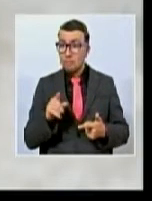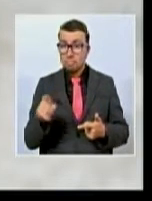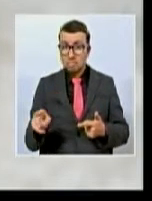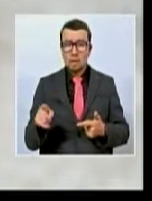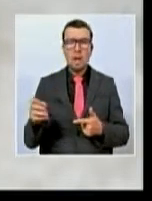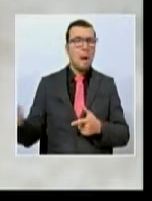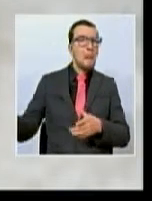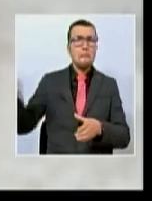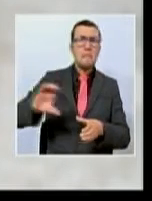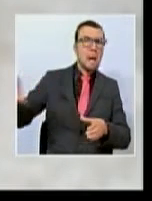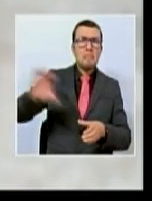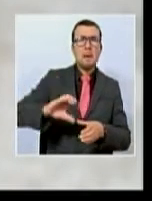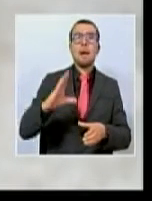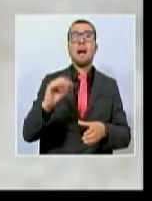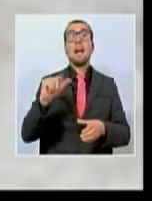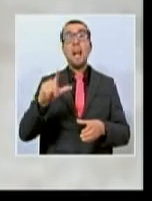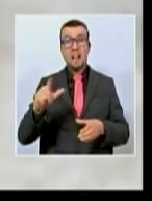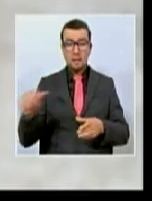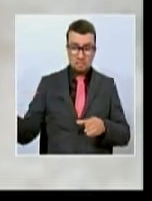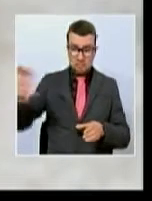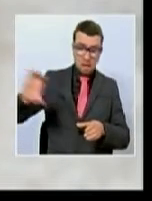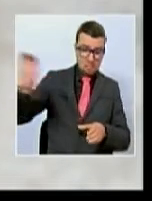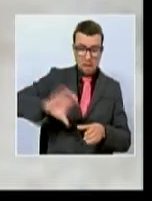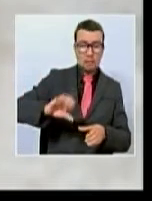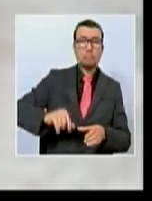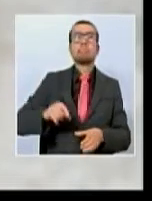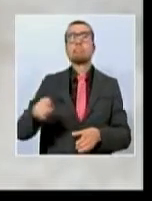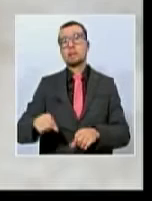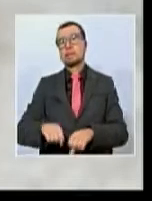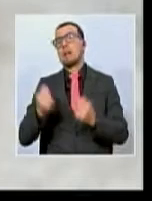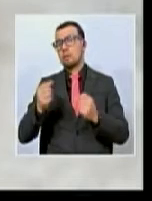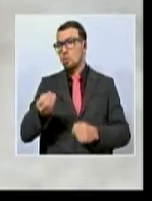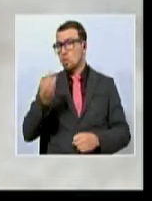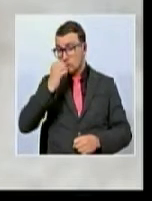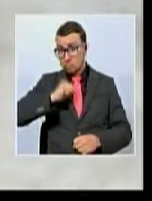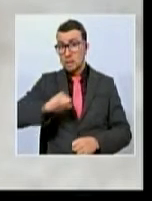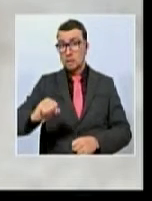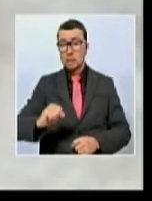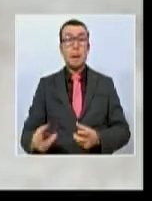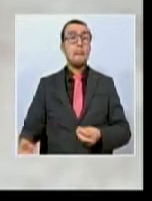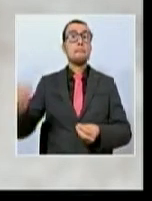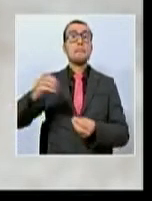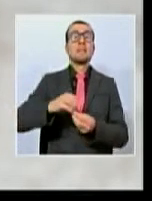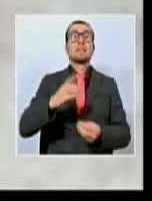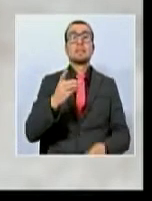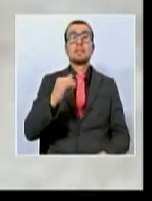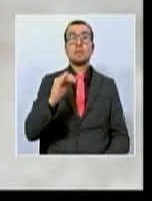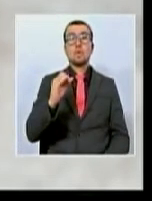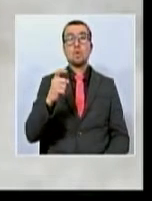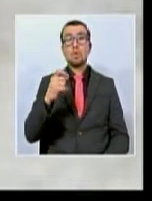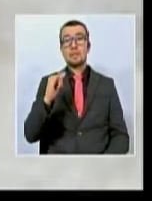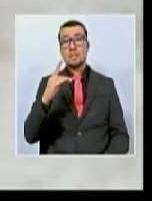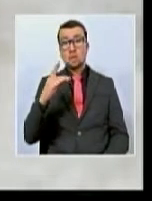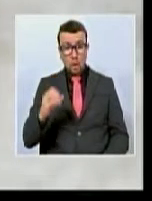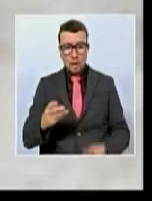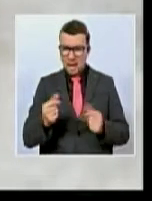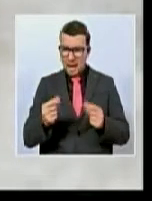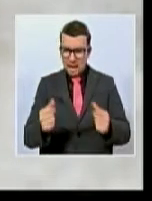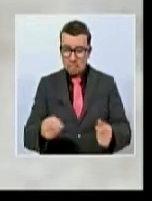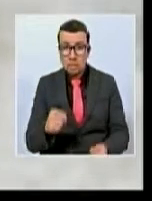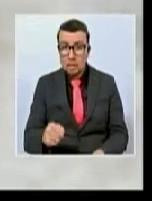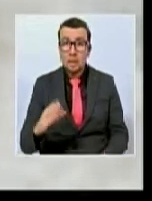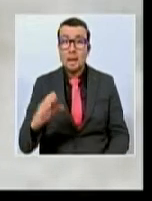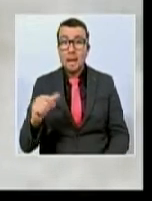cal, lo que mata las vitaminas que pueda contener. Además le añaden dióxido de carbono para acelerar el procedimiento de la